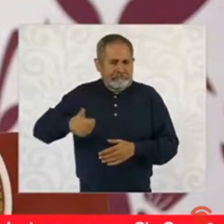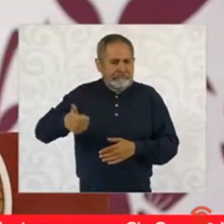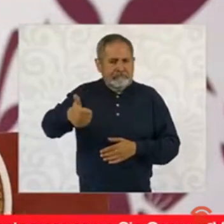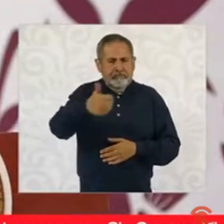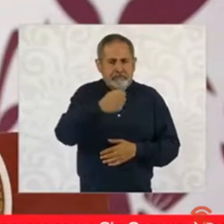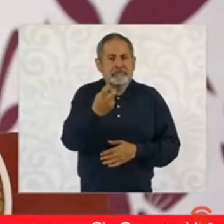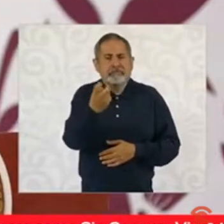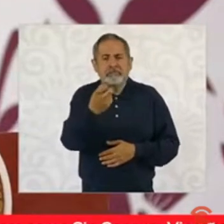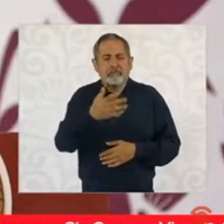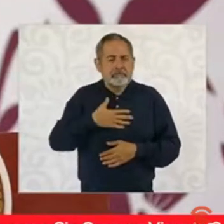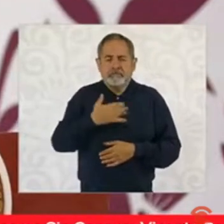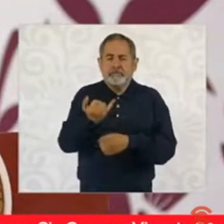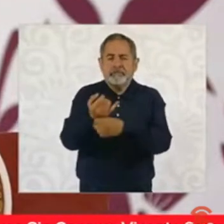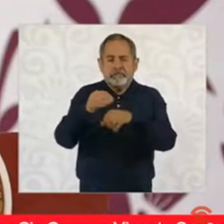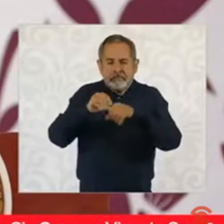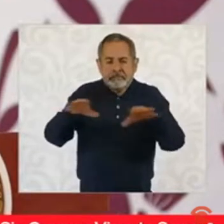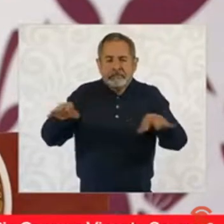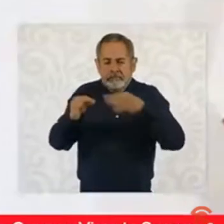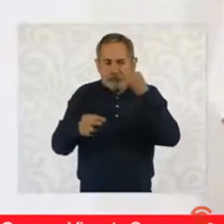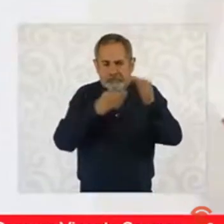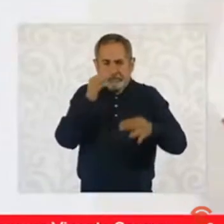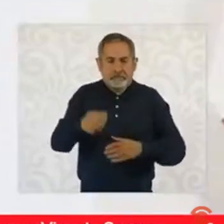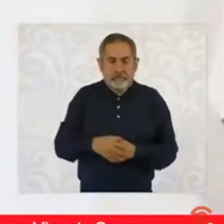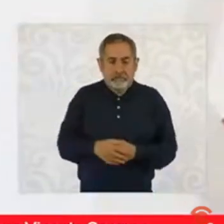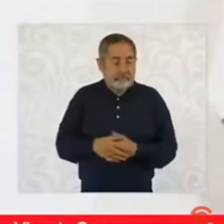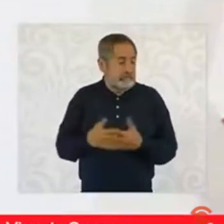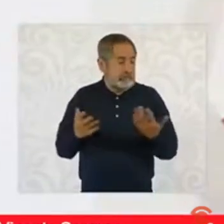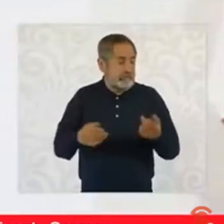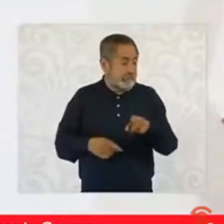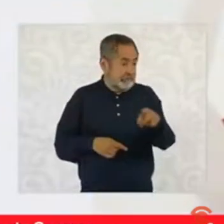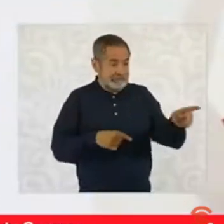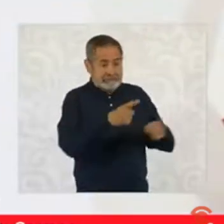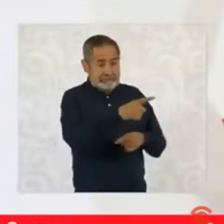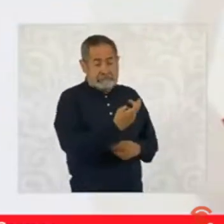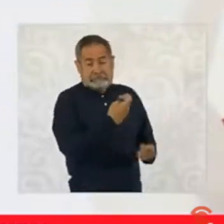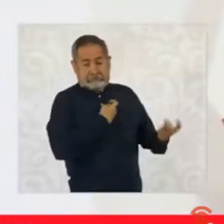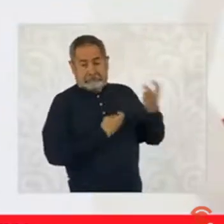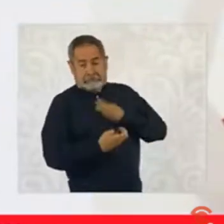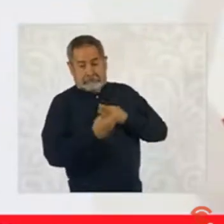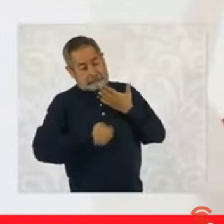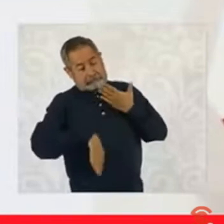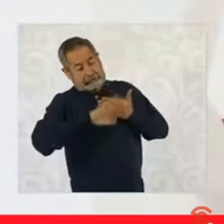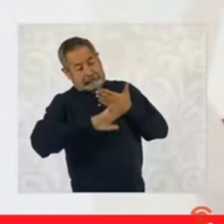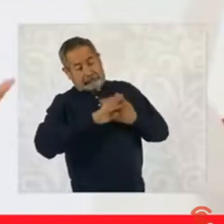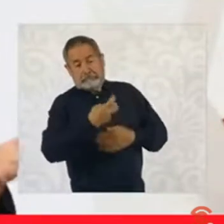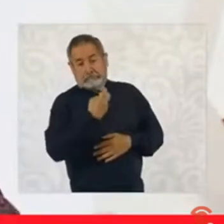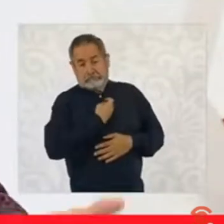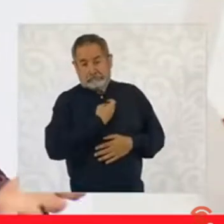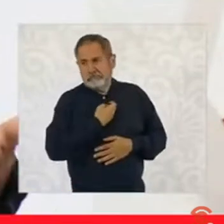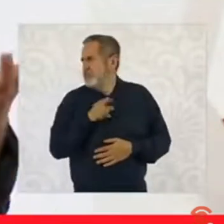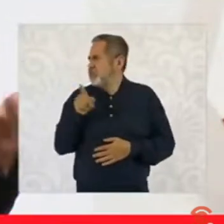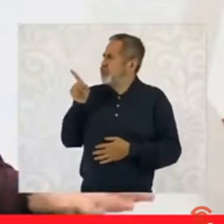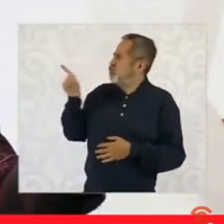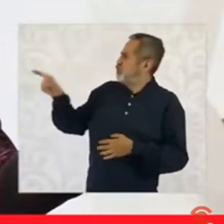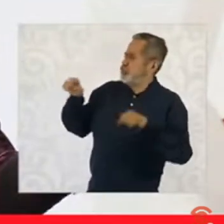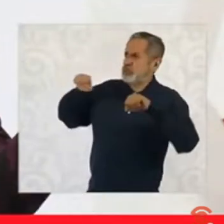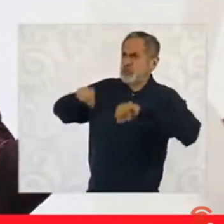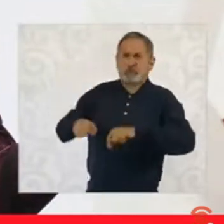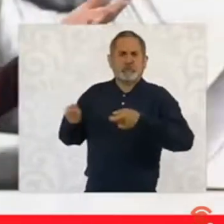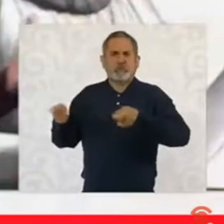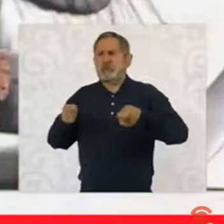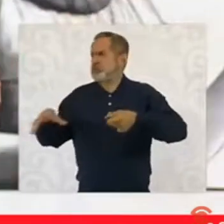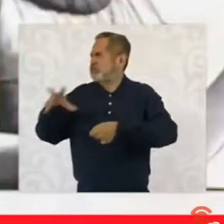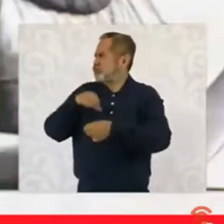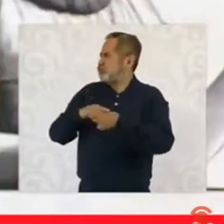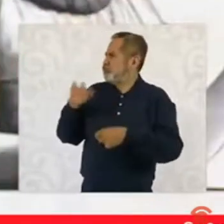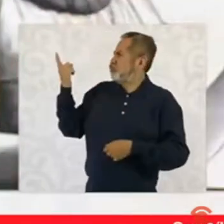Entonces, así como hay una acusación directa a la presidenta de la República de que es autoritaria porque hay